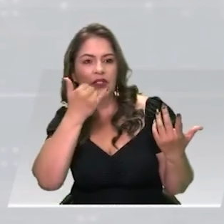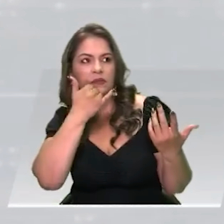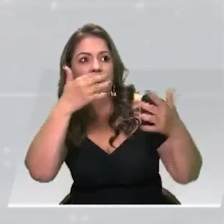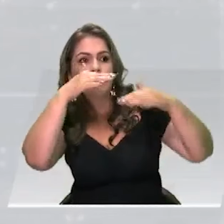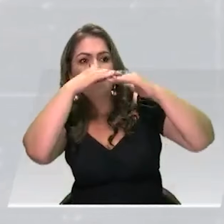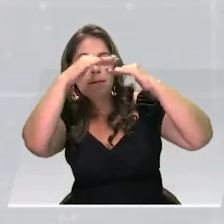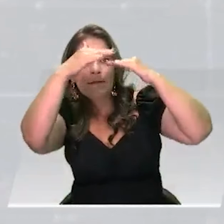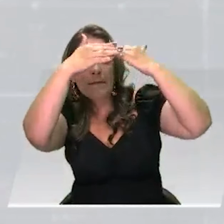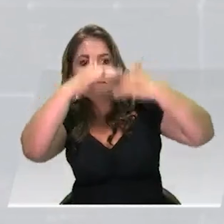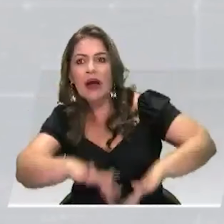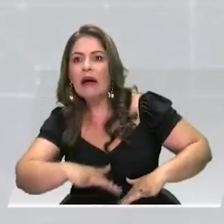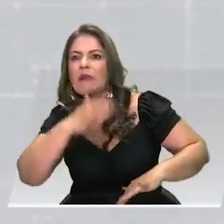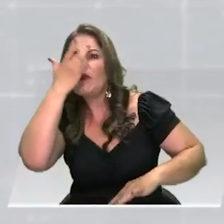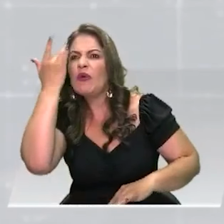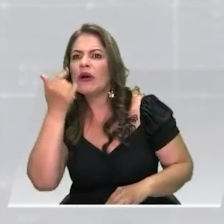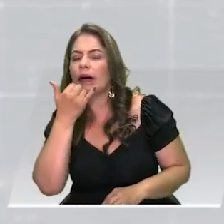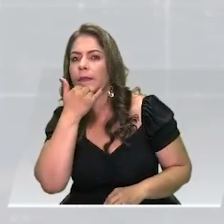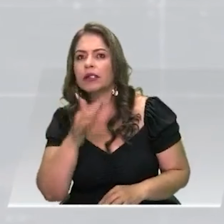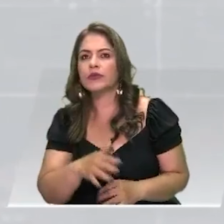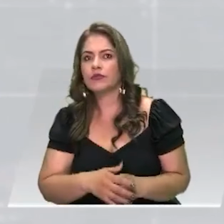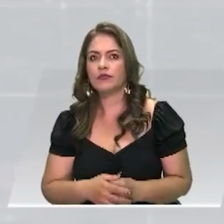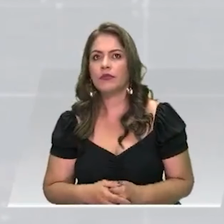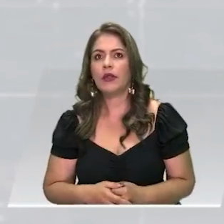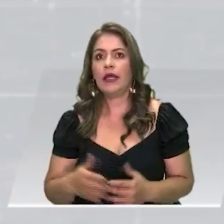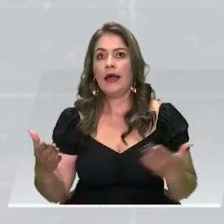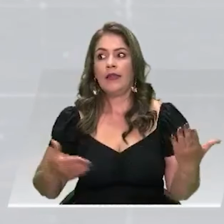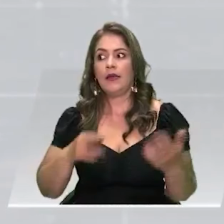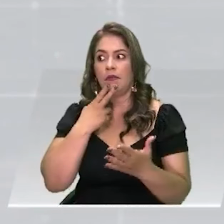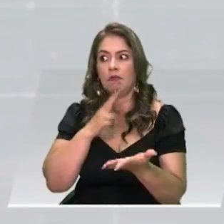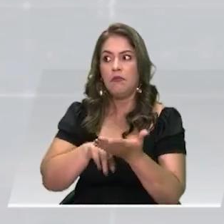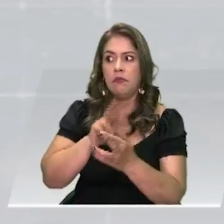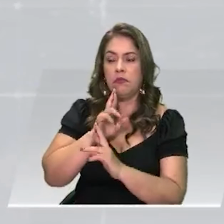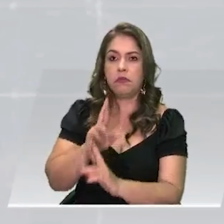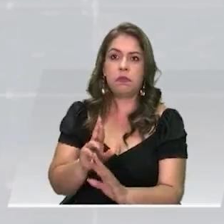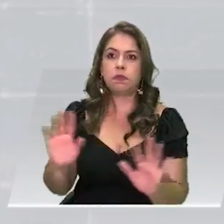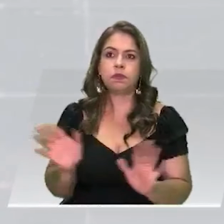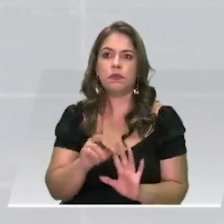incidente y el establecimiento comercial no ha emitido hasta ahora un comunicado sobre la emergencia.